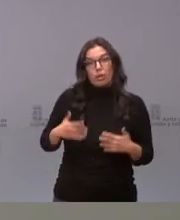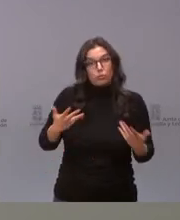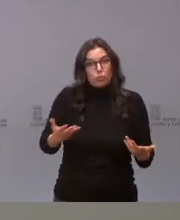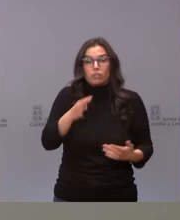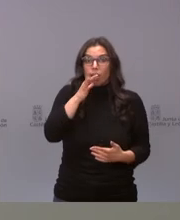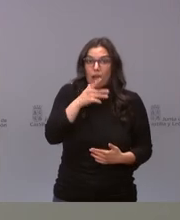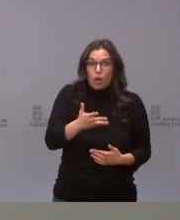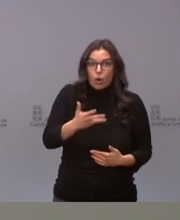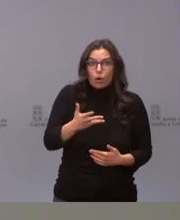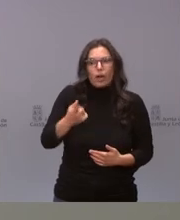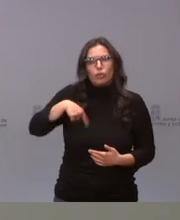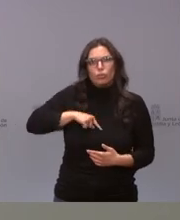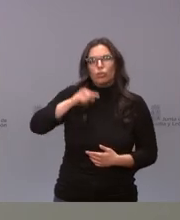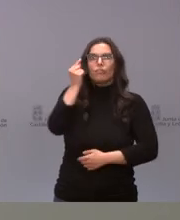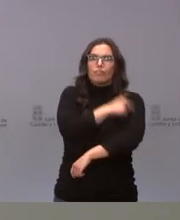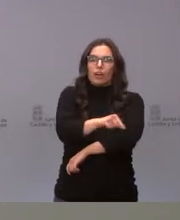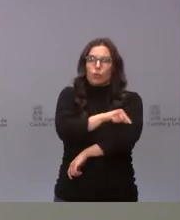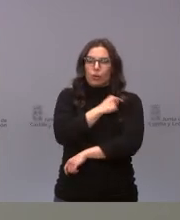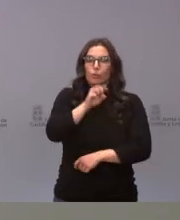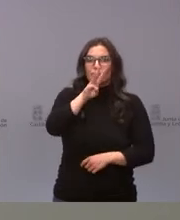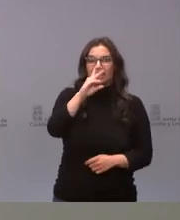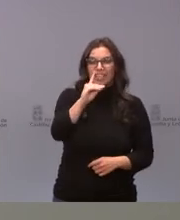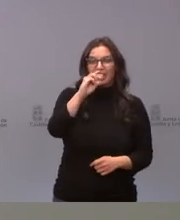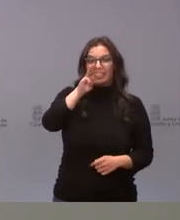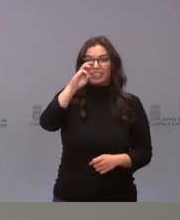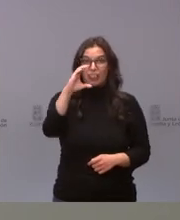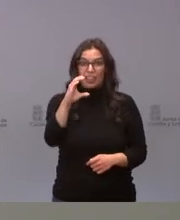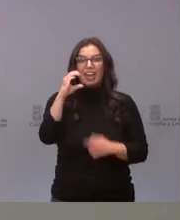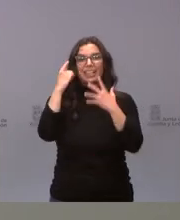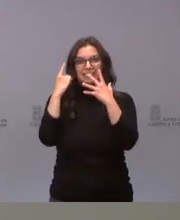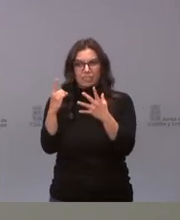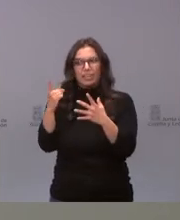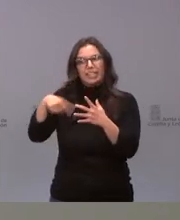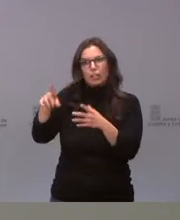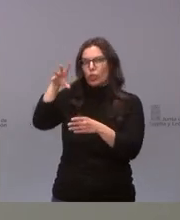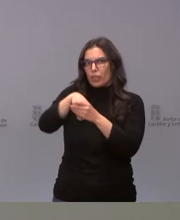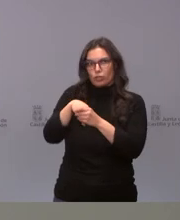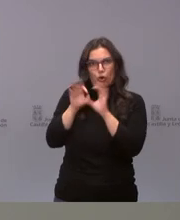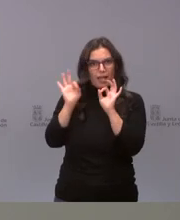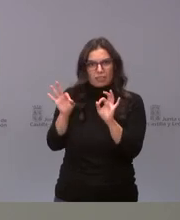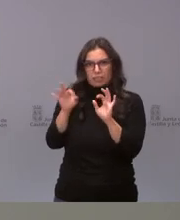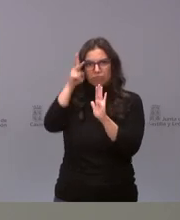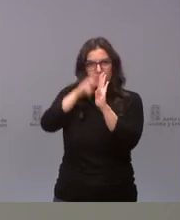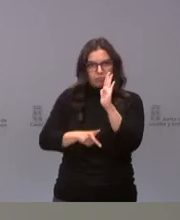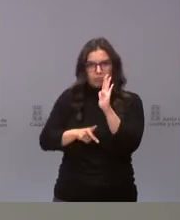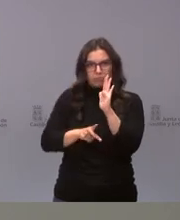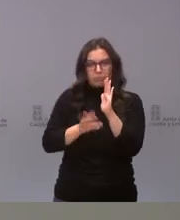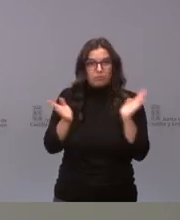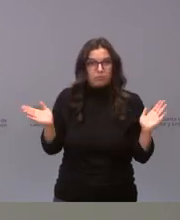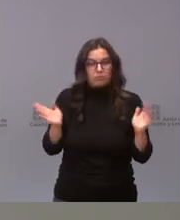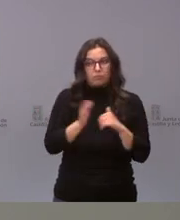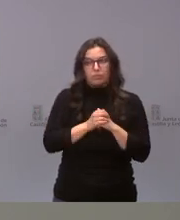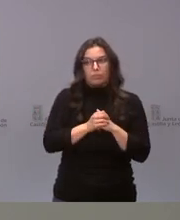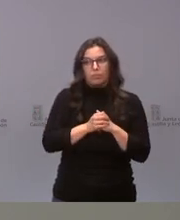mismo estamos vacunando a 3B, 3C y 6. Y ellos entran. Y eso es así. Los únicos que